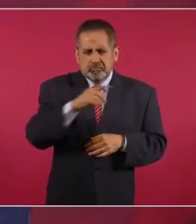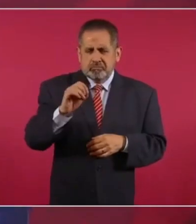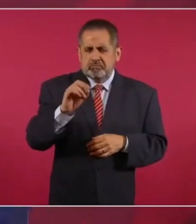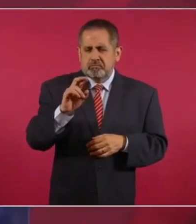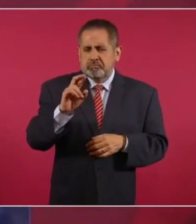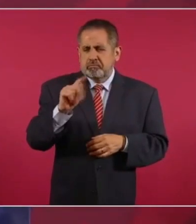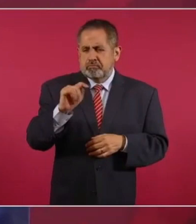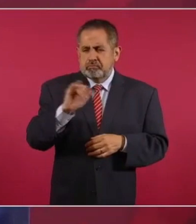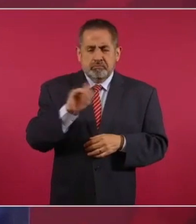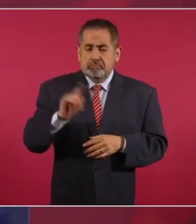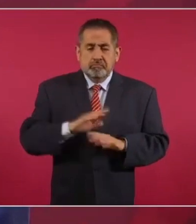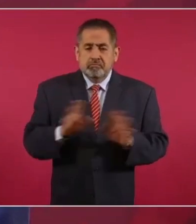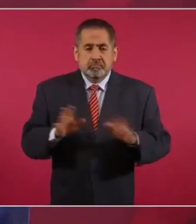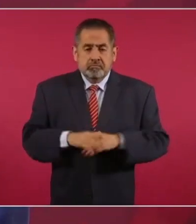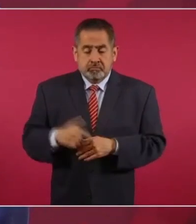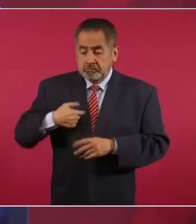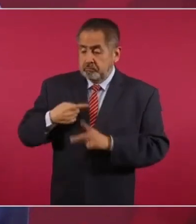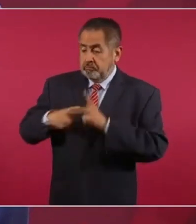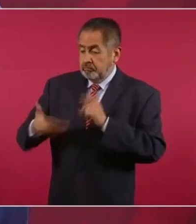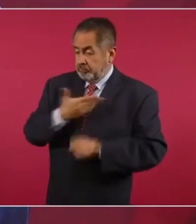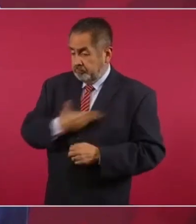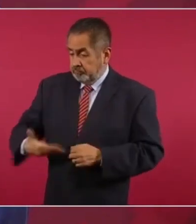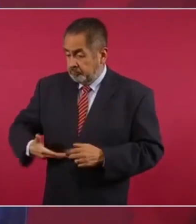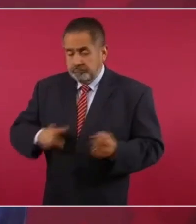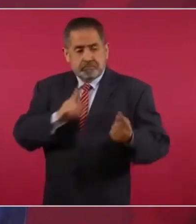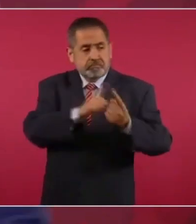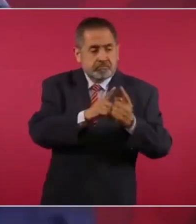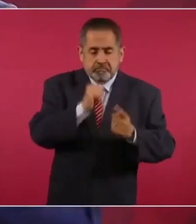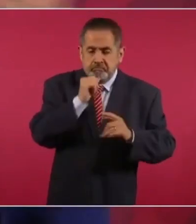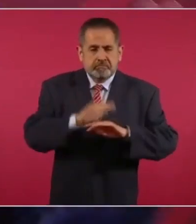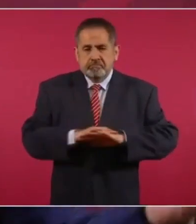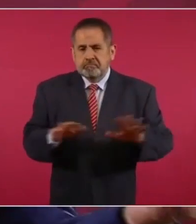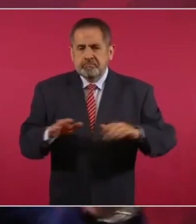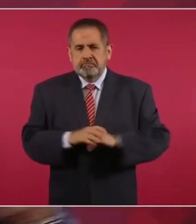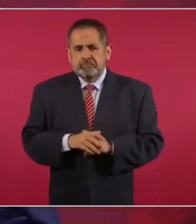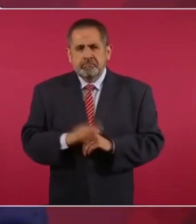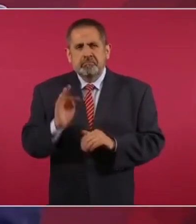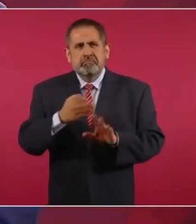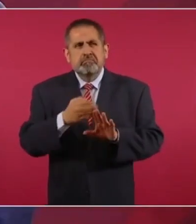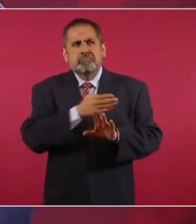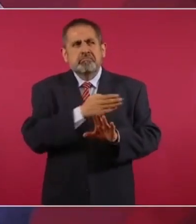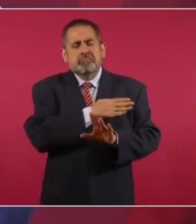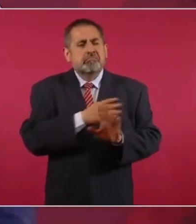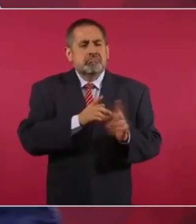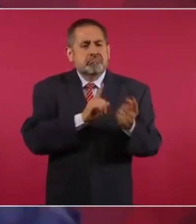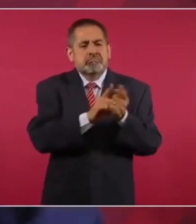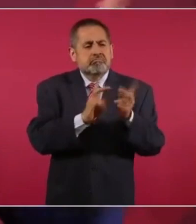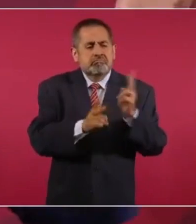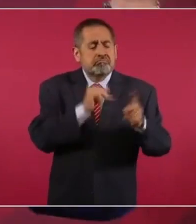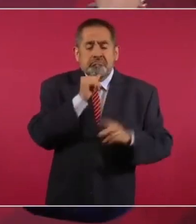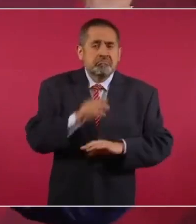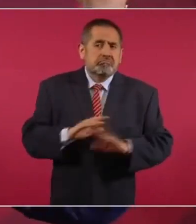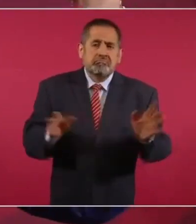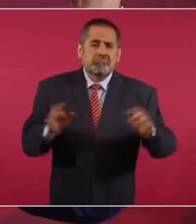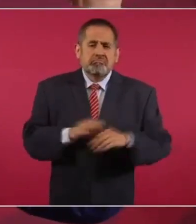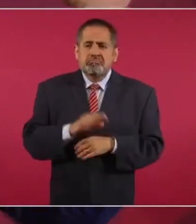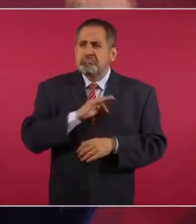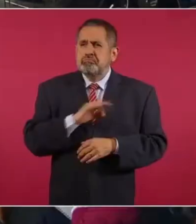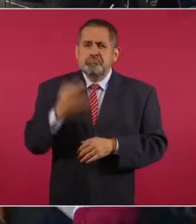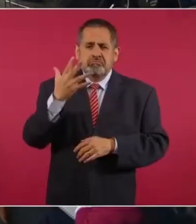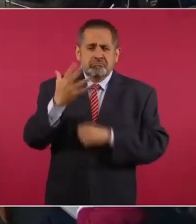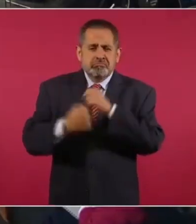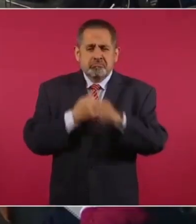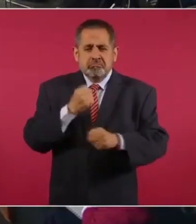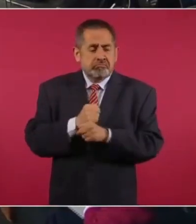Ortiz desde que soy presidente y un poco antes, o sea, como desde hace 5